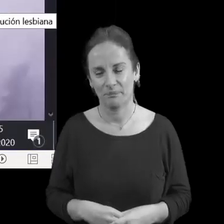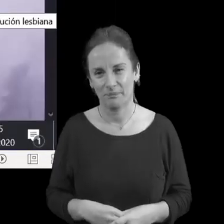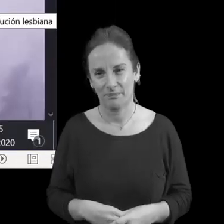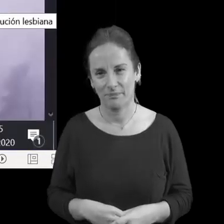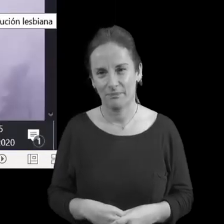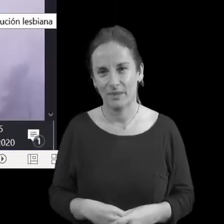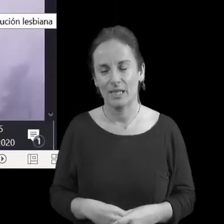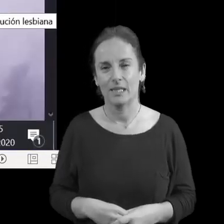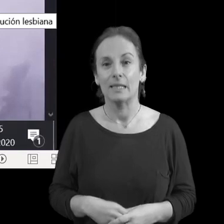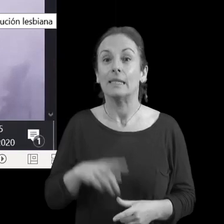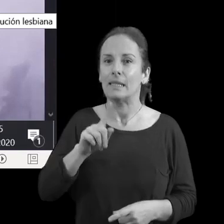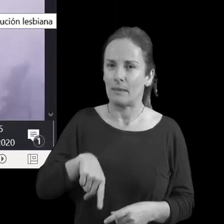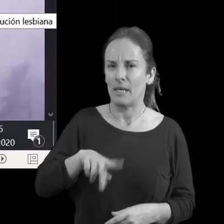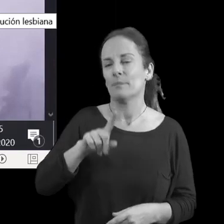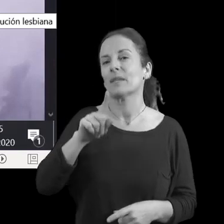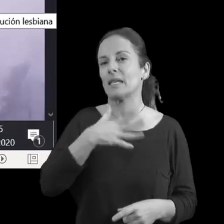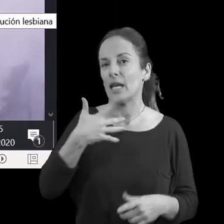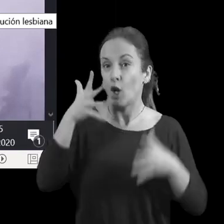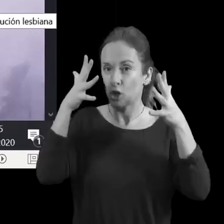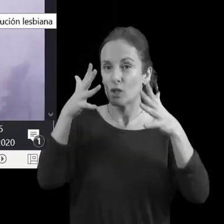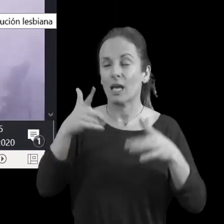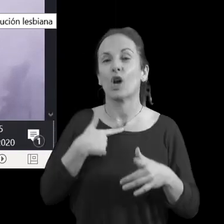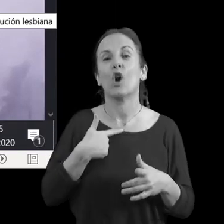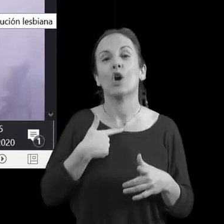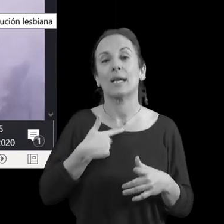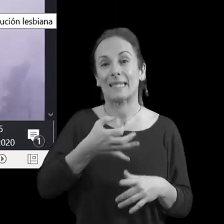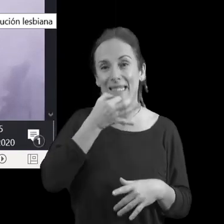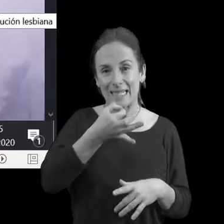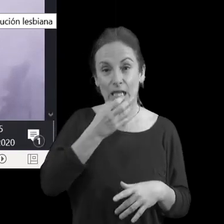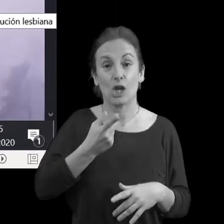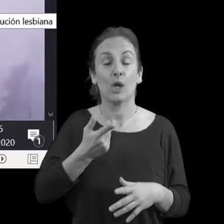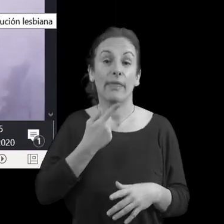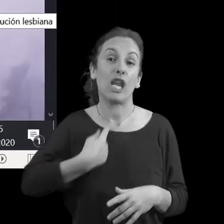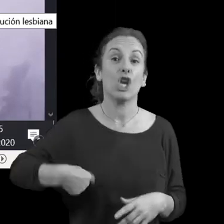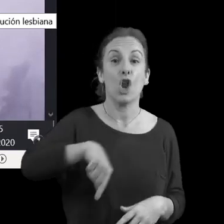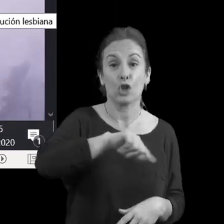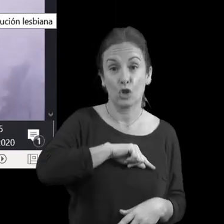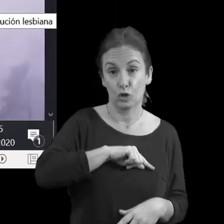una recomendación que es una serie que se llama Nosotros, Nosotres,